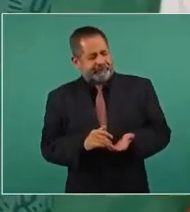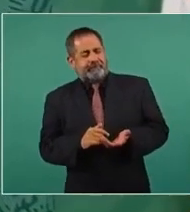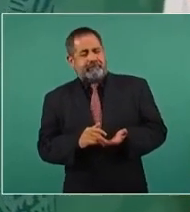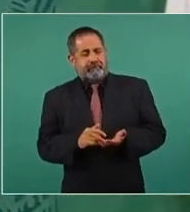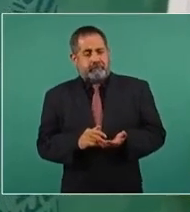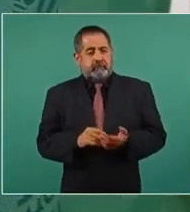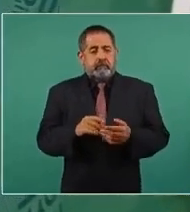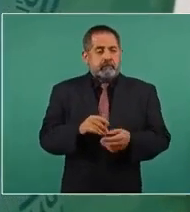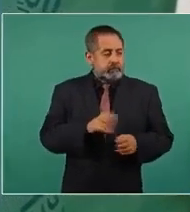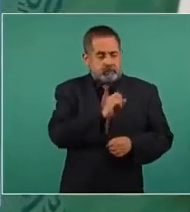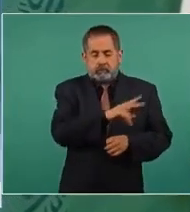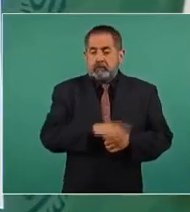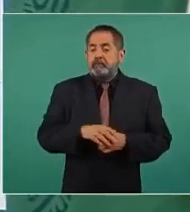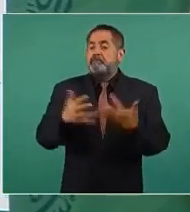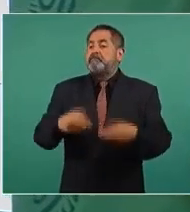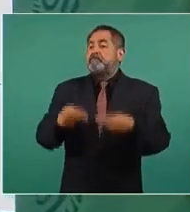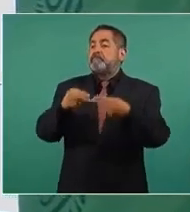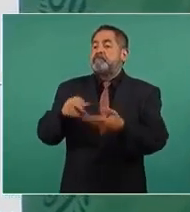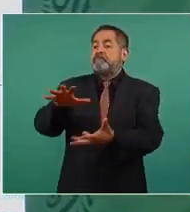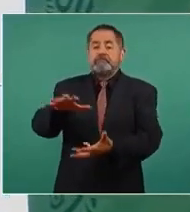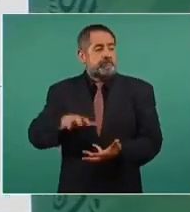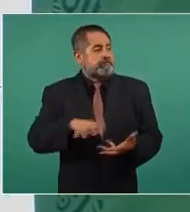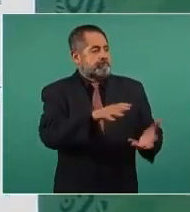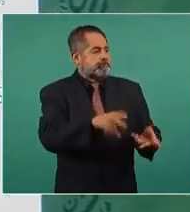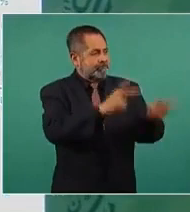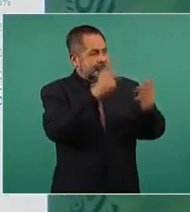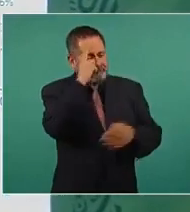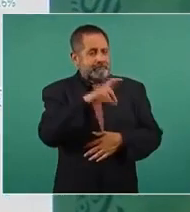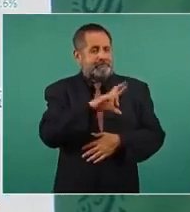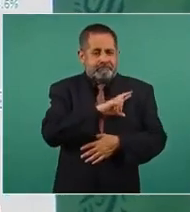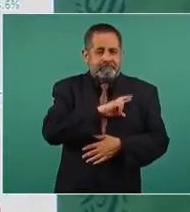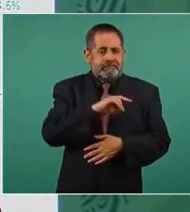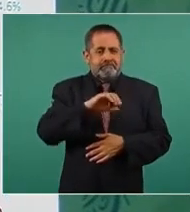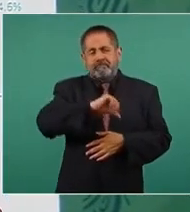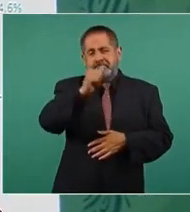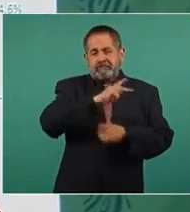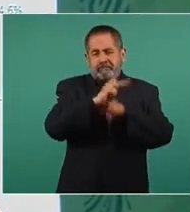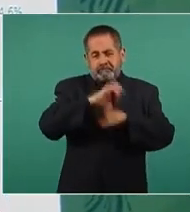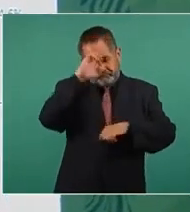entregar la industria eléctrica nacional a particulares, a extranjeros.